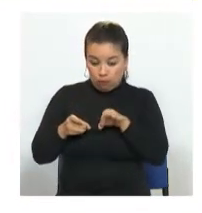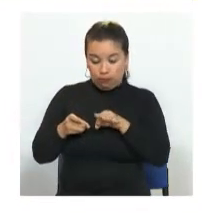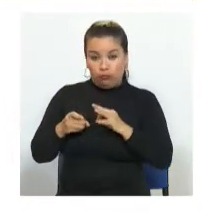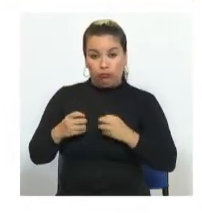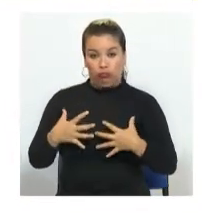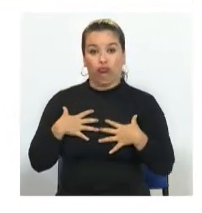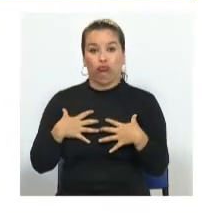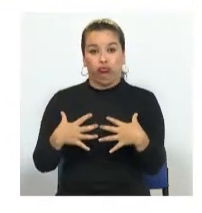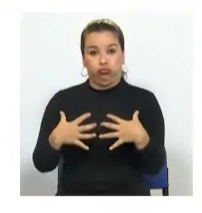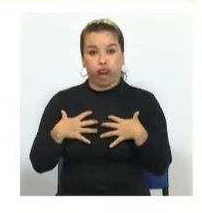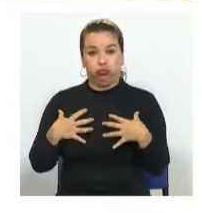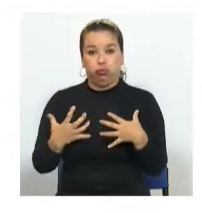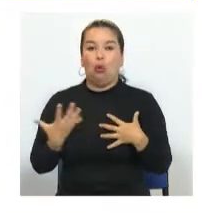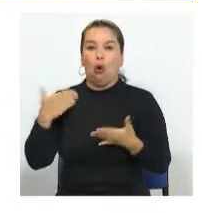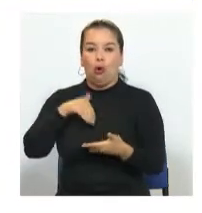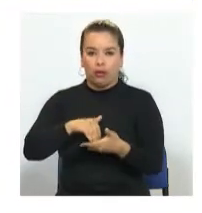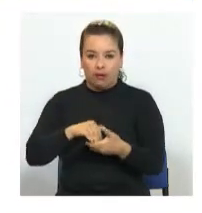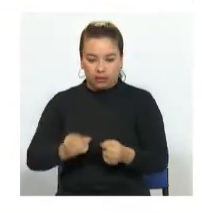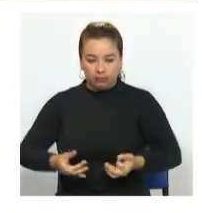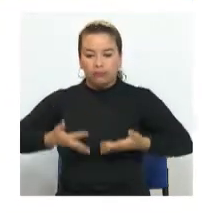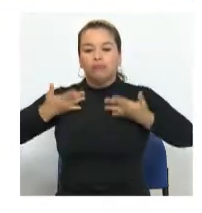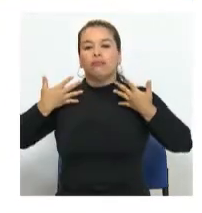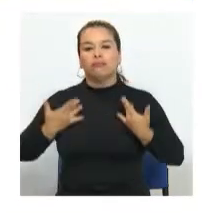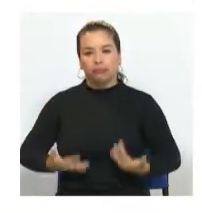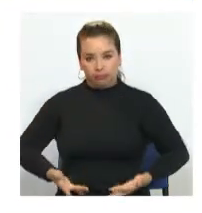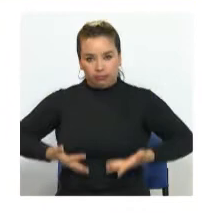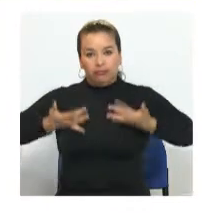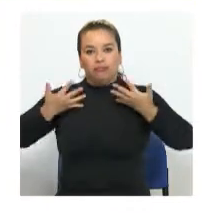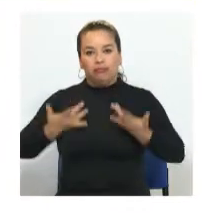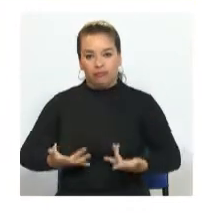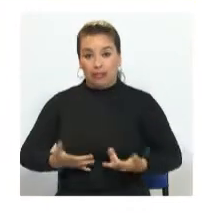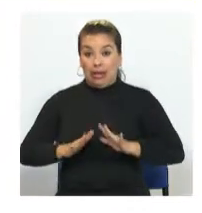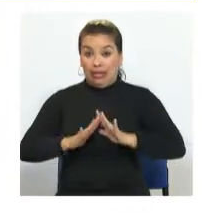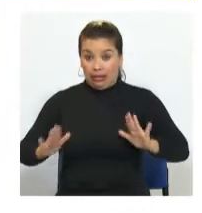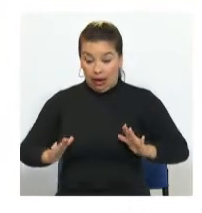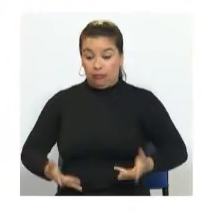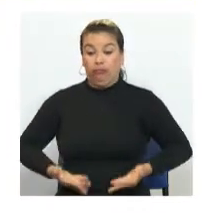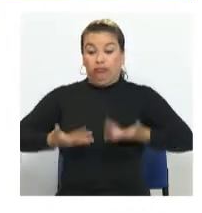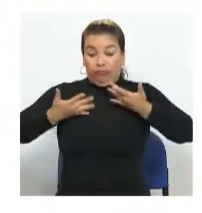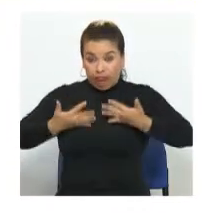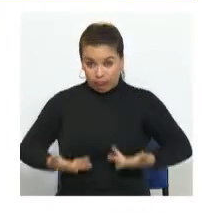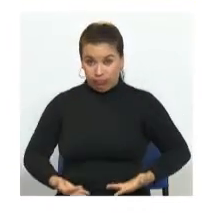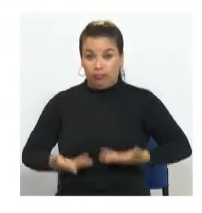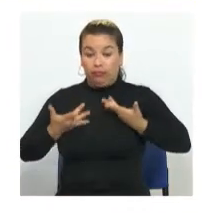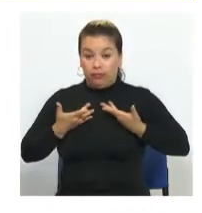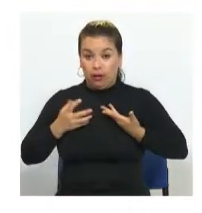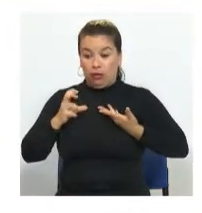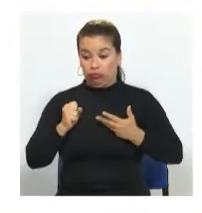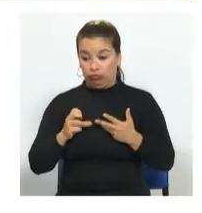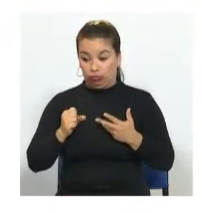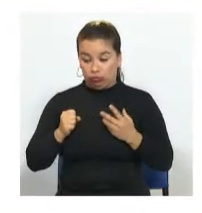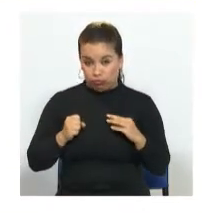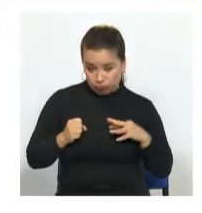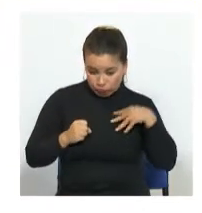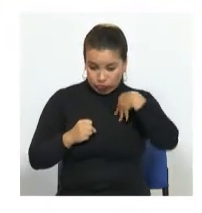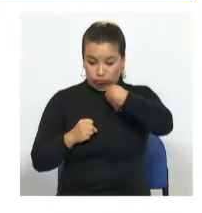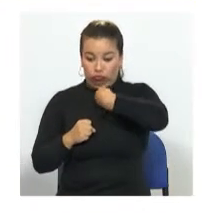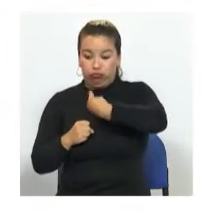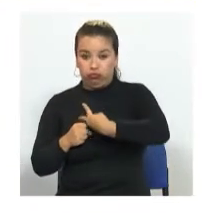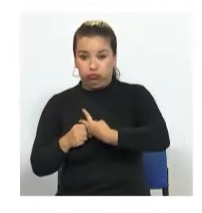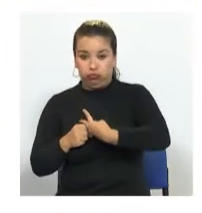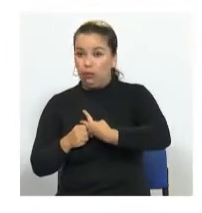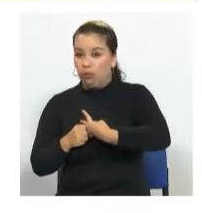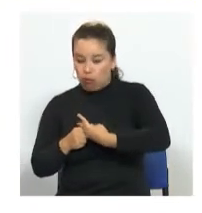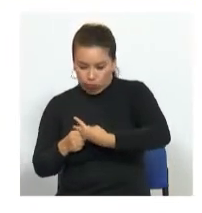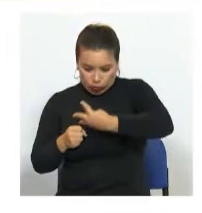oxigenarse nuevamente. Una vez que esa sangre se ha oxigenado, regresa a través de unas venas pulmonares al lado izquierdo